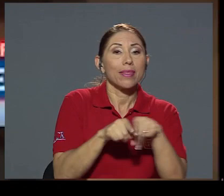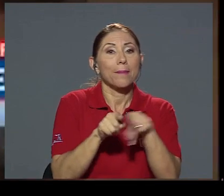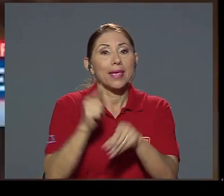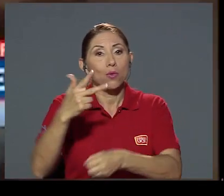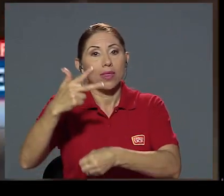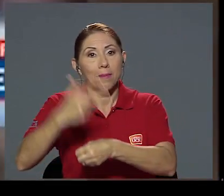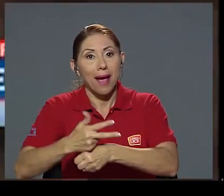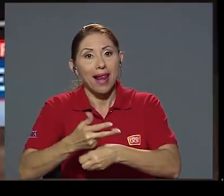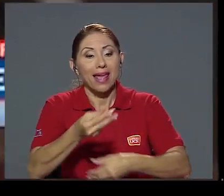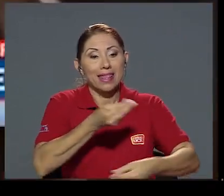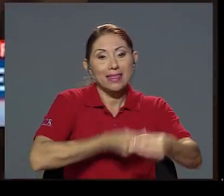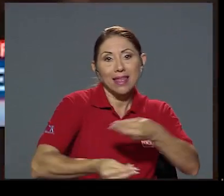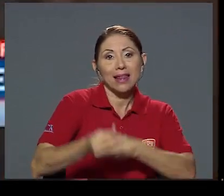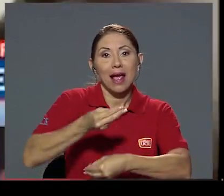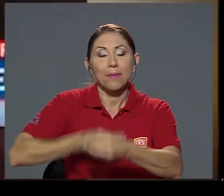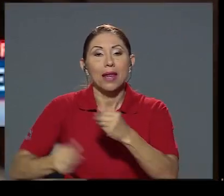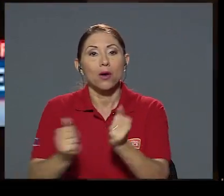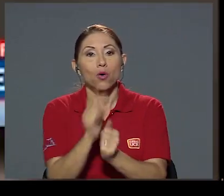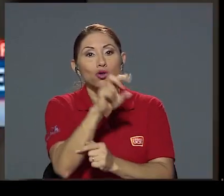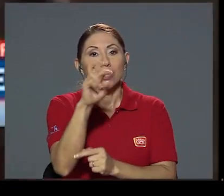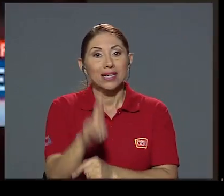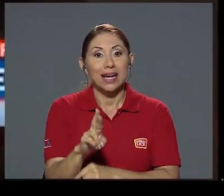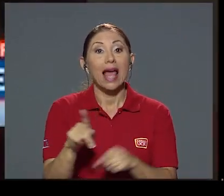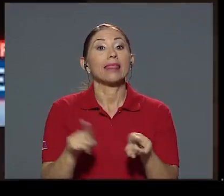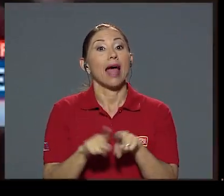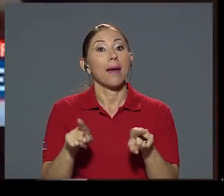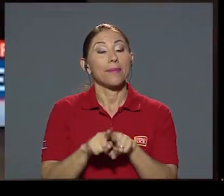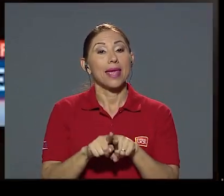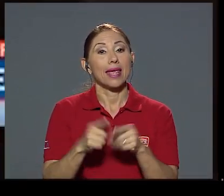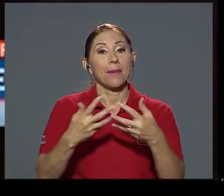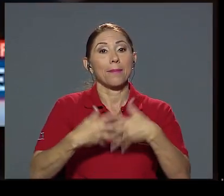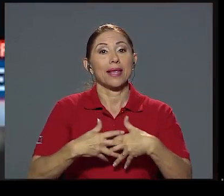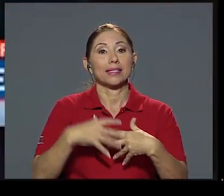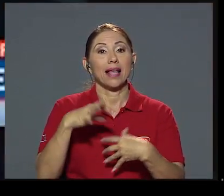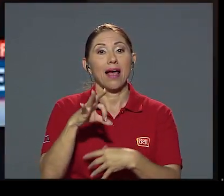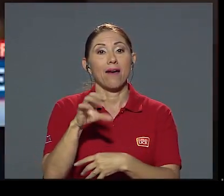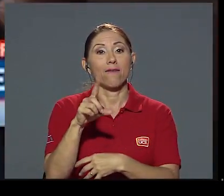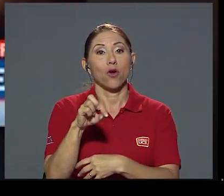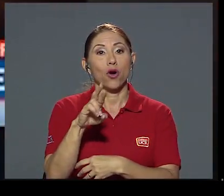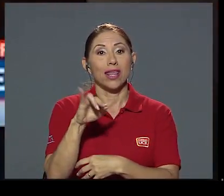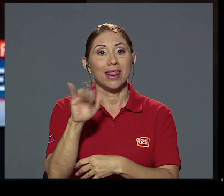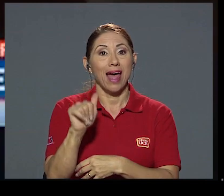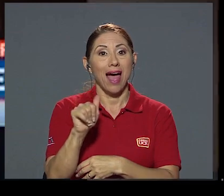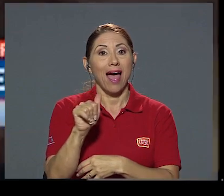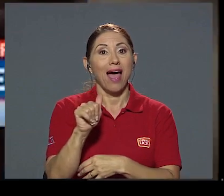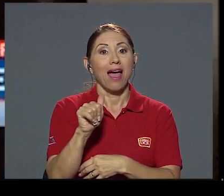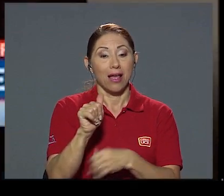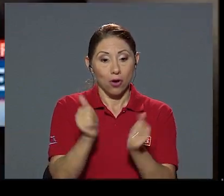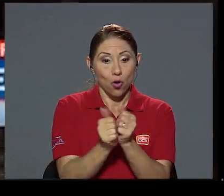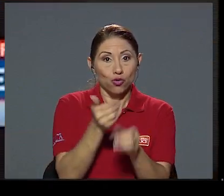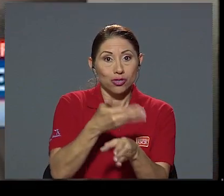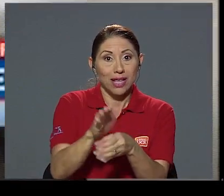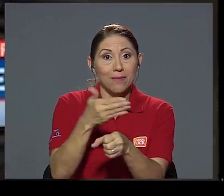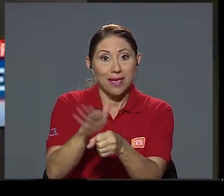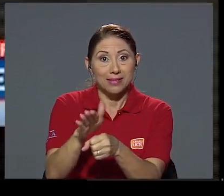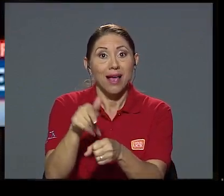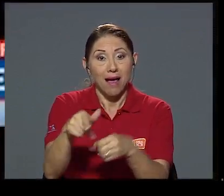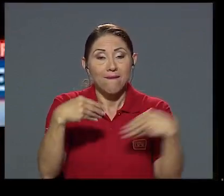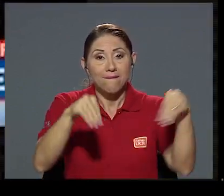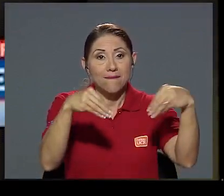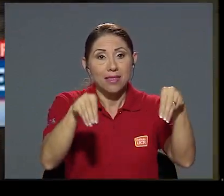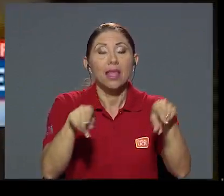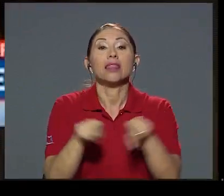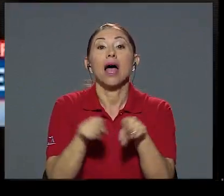con Costa Rica. En cerveza también la Florida tiene un trabajo importante de exportación. Otros productos